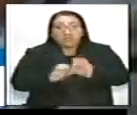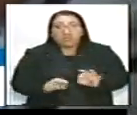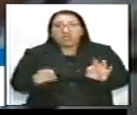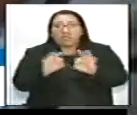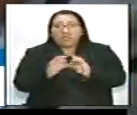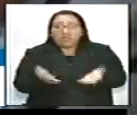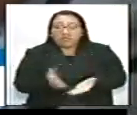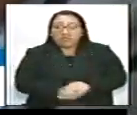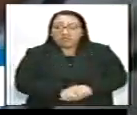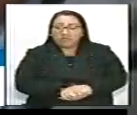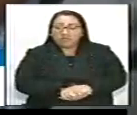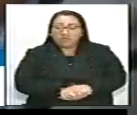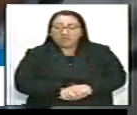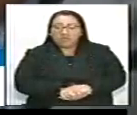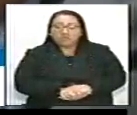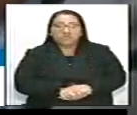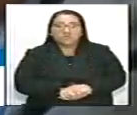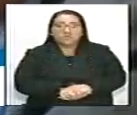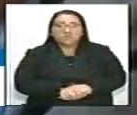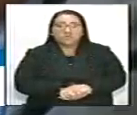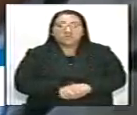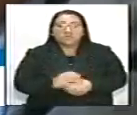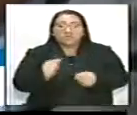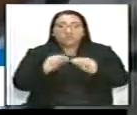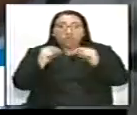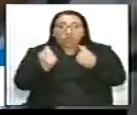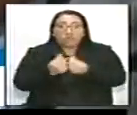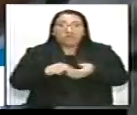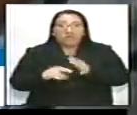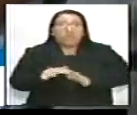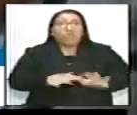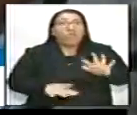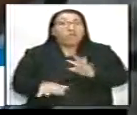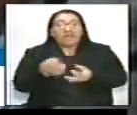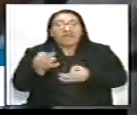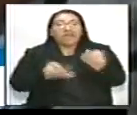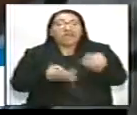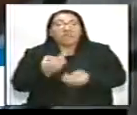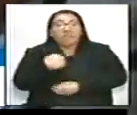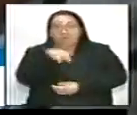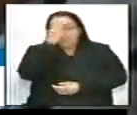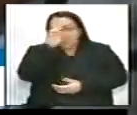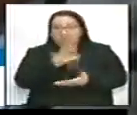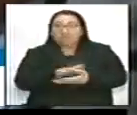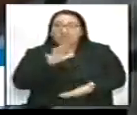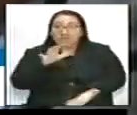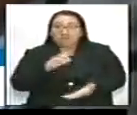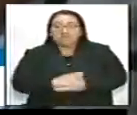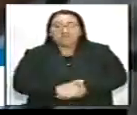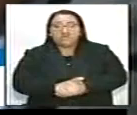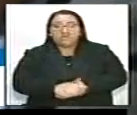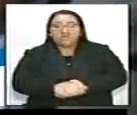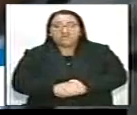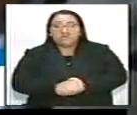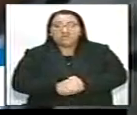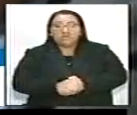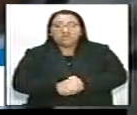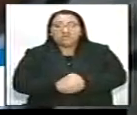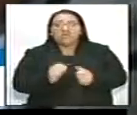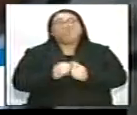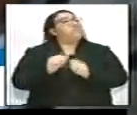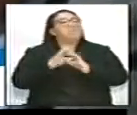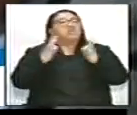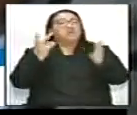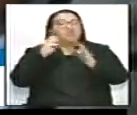definitivamente un sector que mueve la economía de nuestro país, ya sea desde la gran minería,